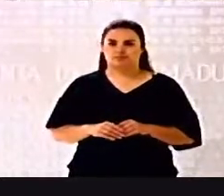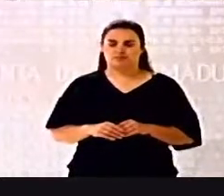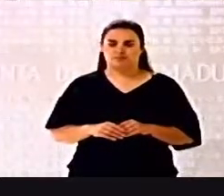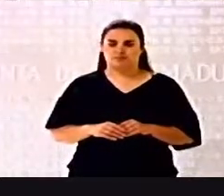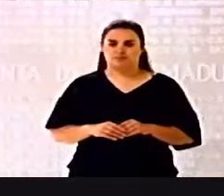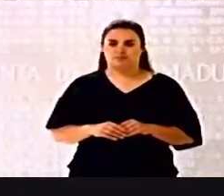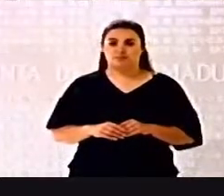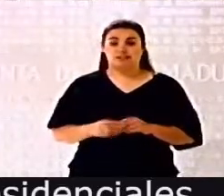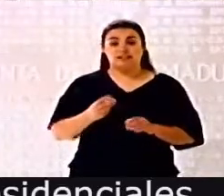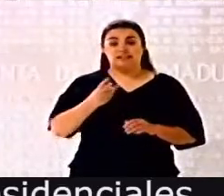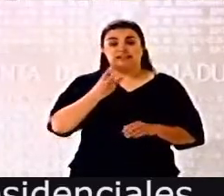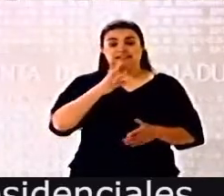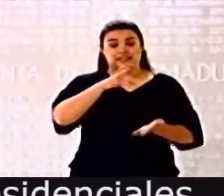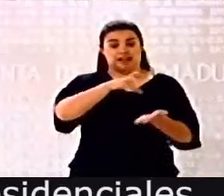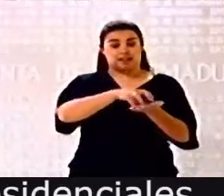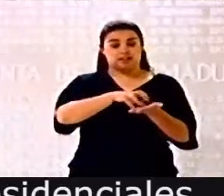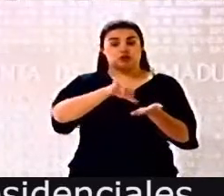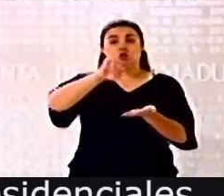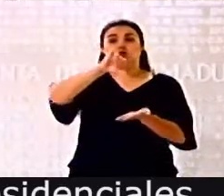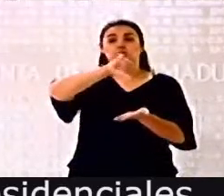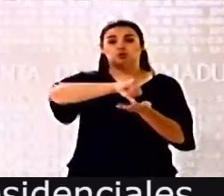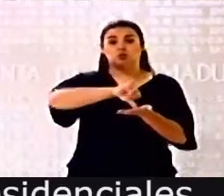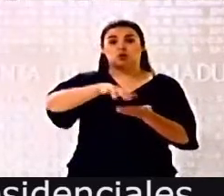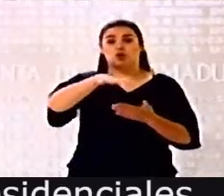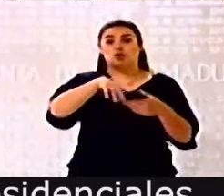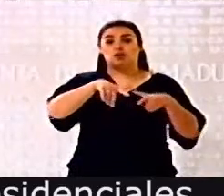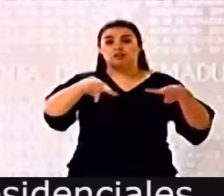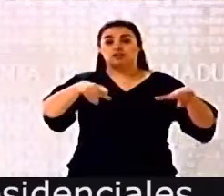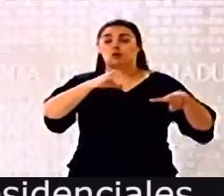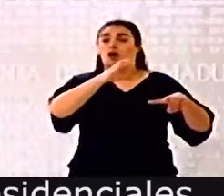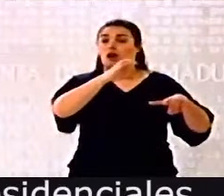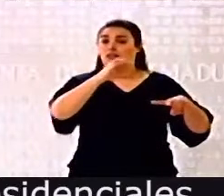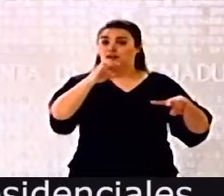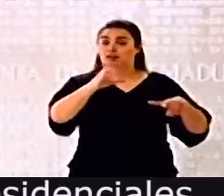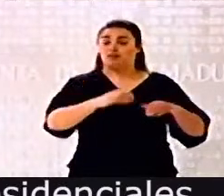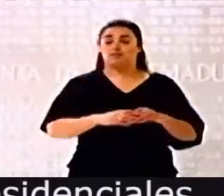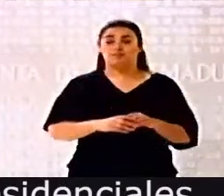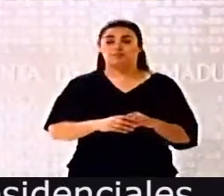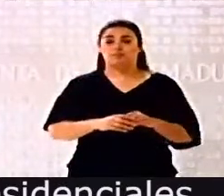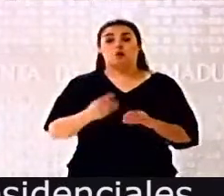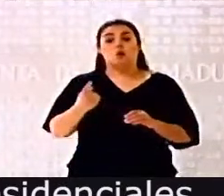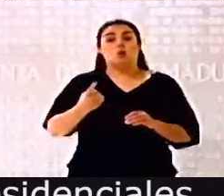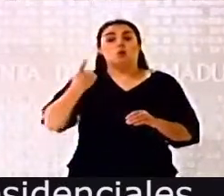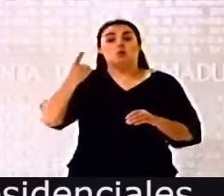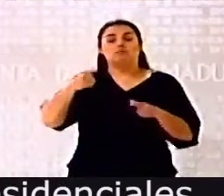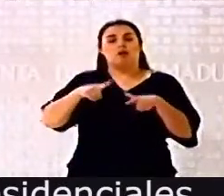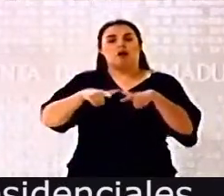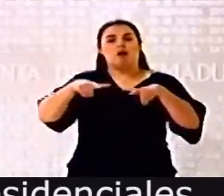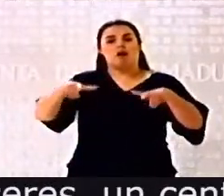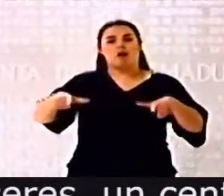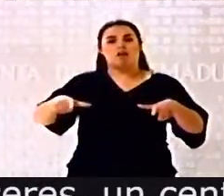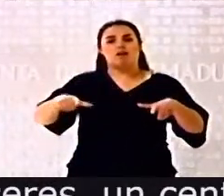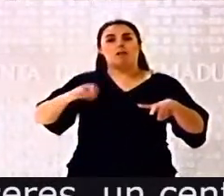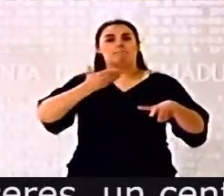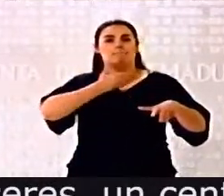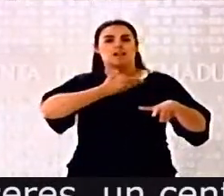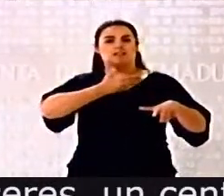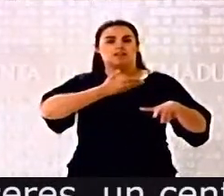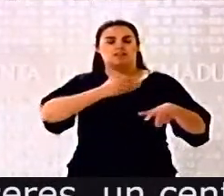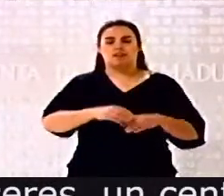3 centros se encuentran ubicados en el área de salud de Cáceres, 1 centro en el área de salud de